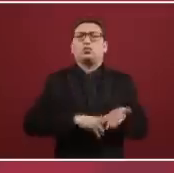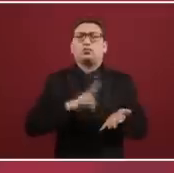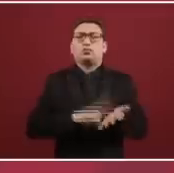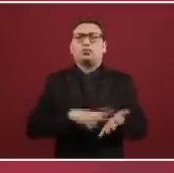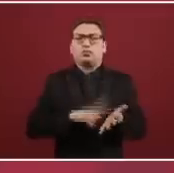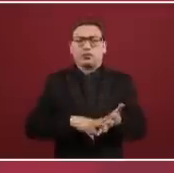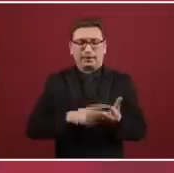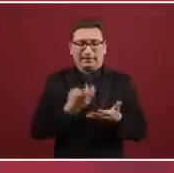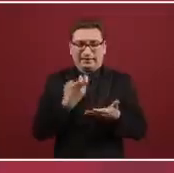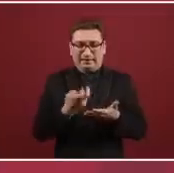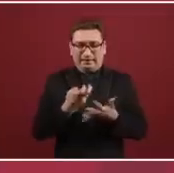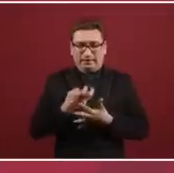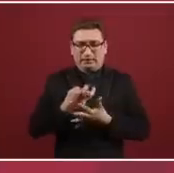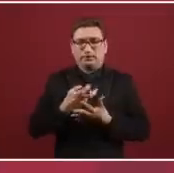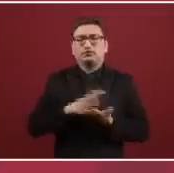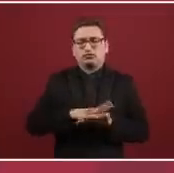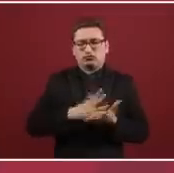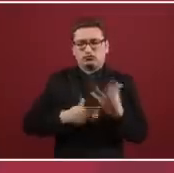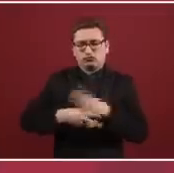y este dinero va